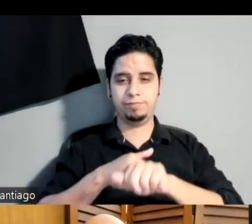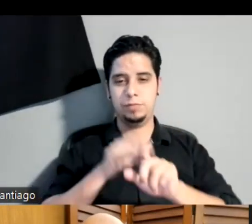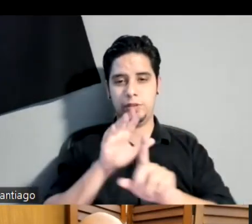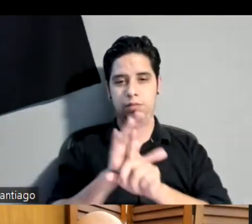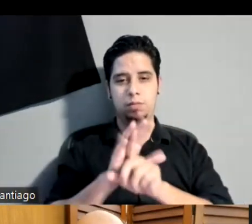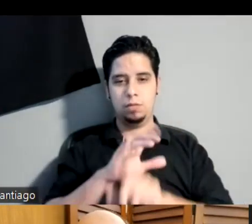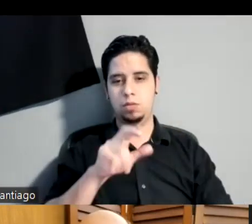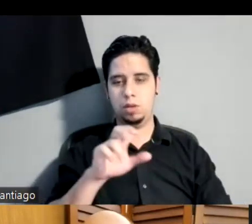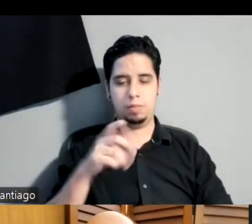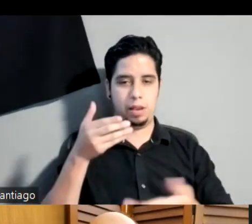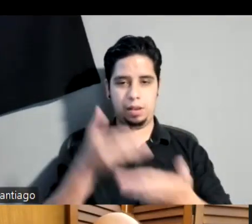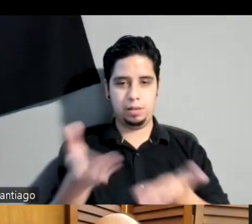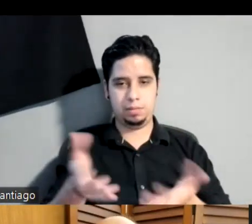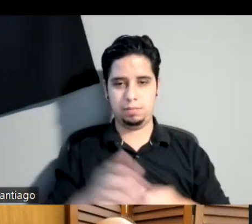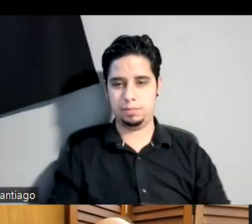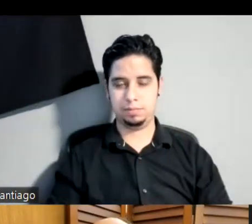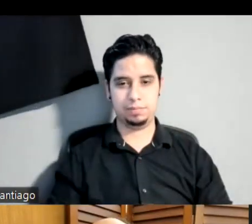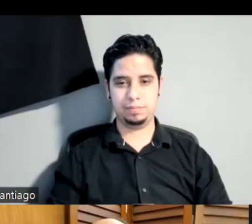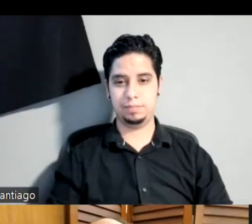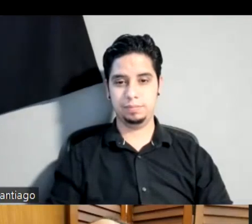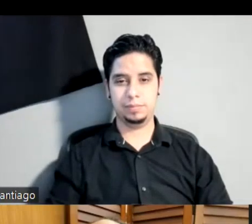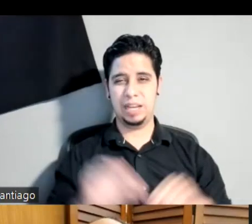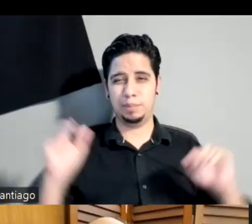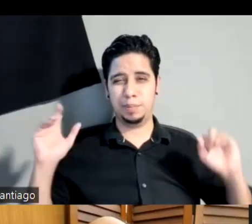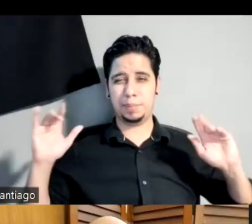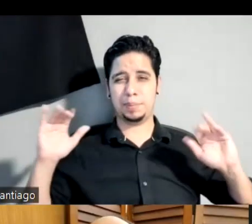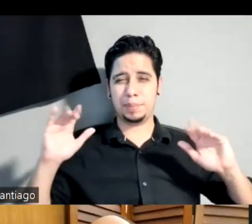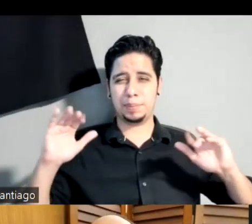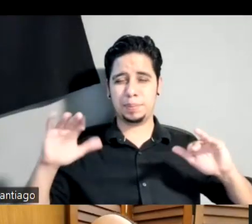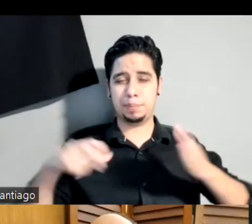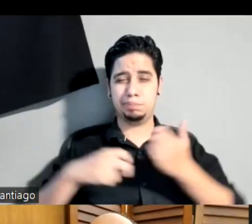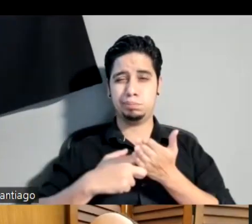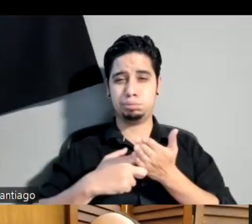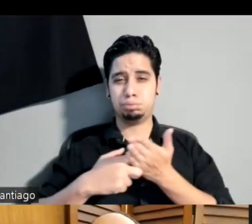todas partes llega en manada y no era se llena.